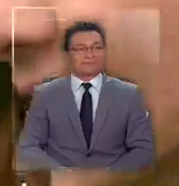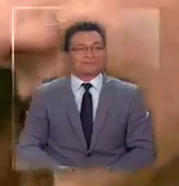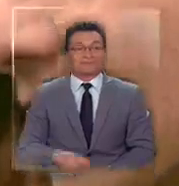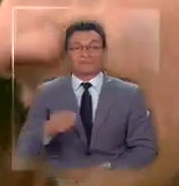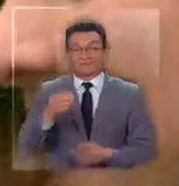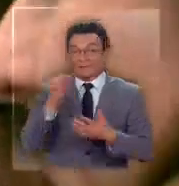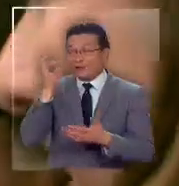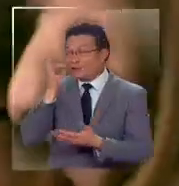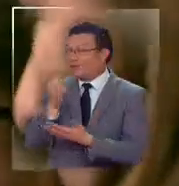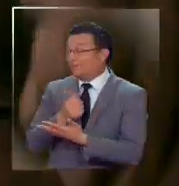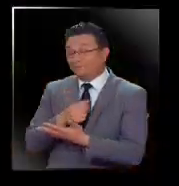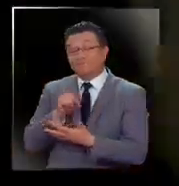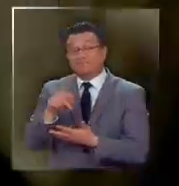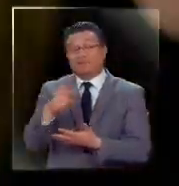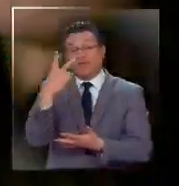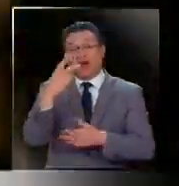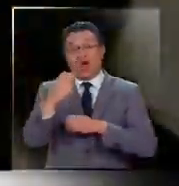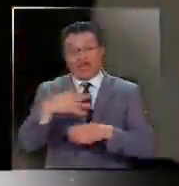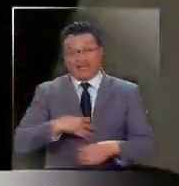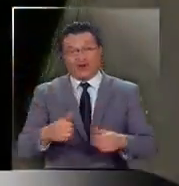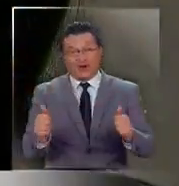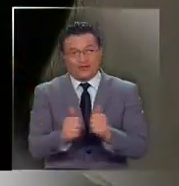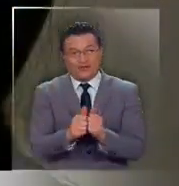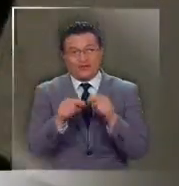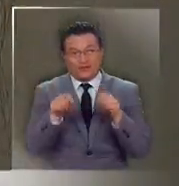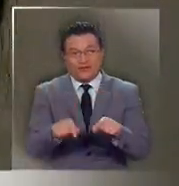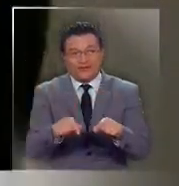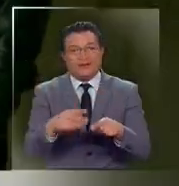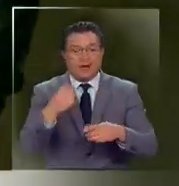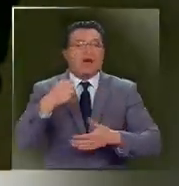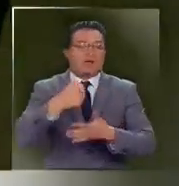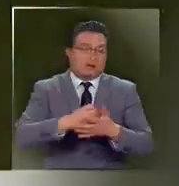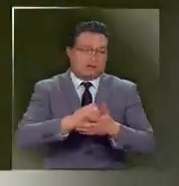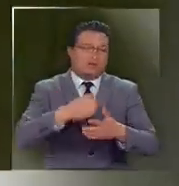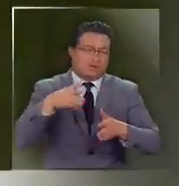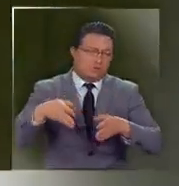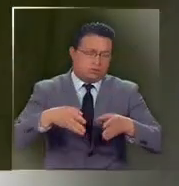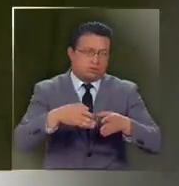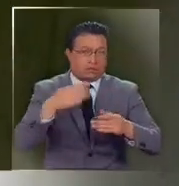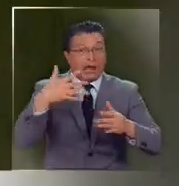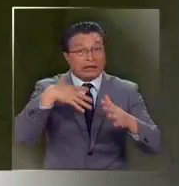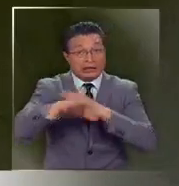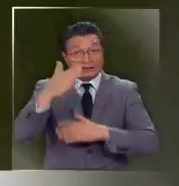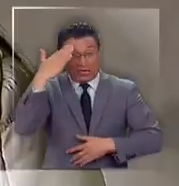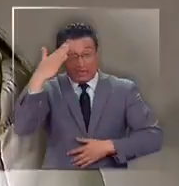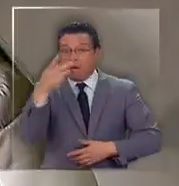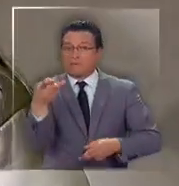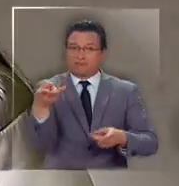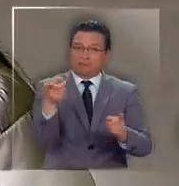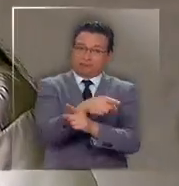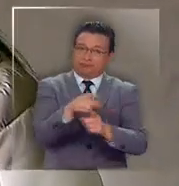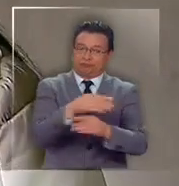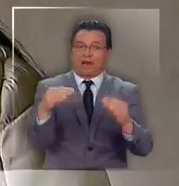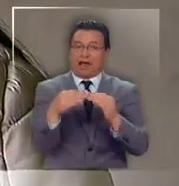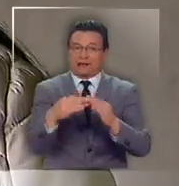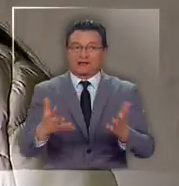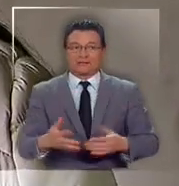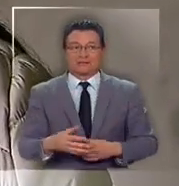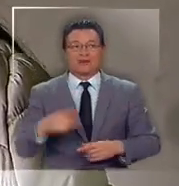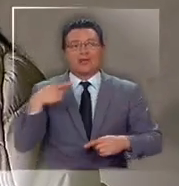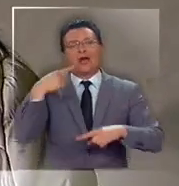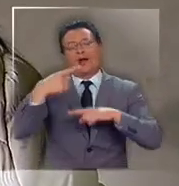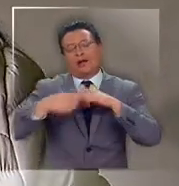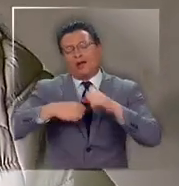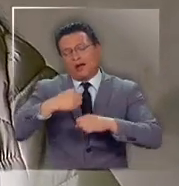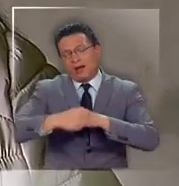Cecilia vivirá acá con sus 2 hijos. También luchó gran parte del camino sola. En 15 días piensa mudarse. Porque la esperé tantos años